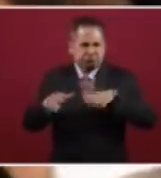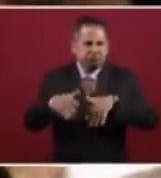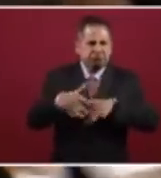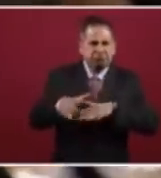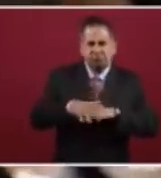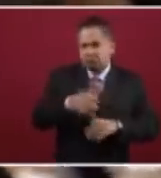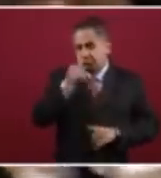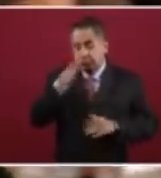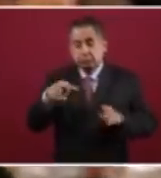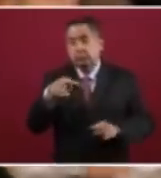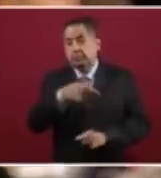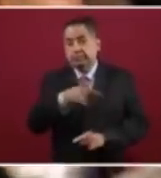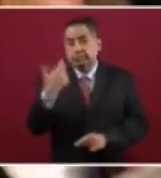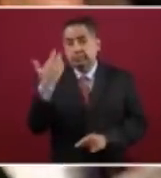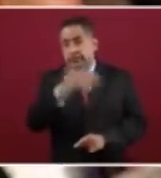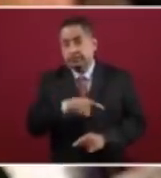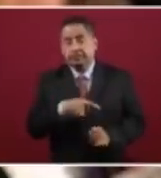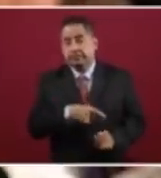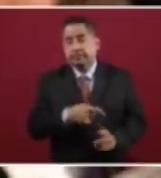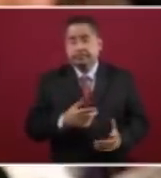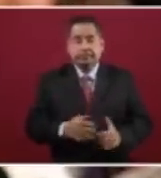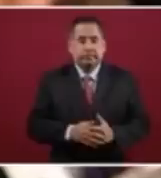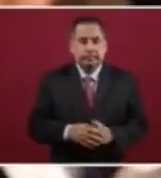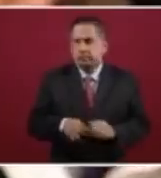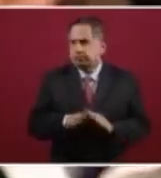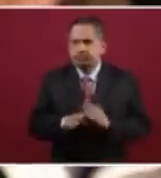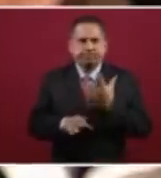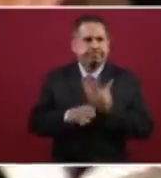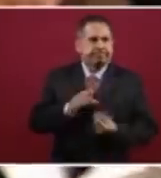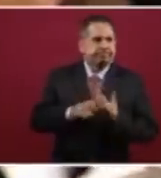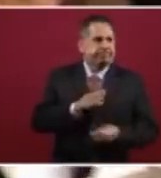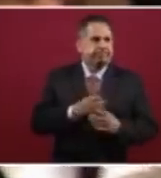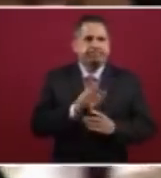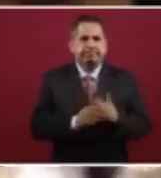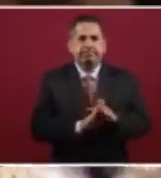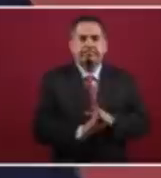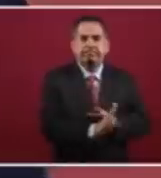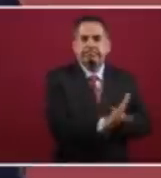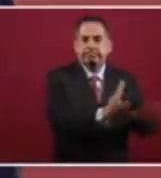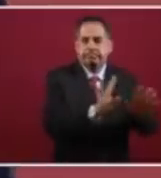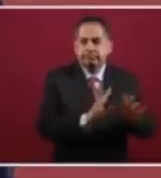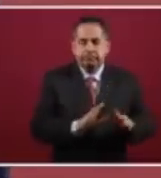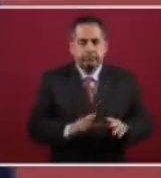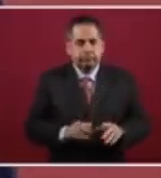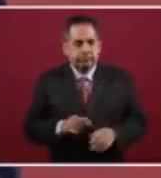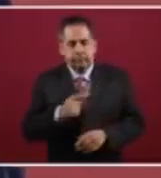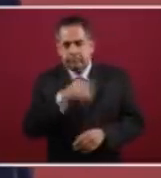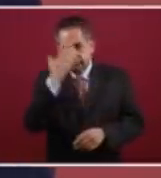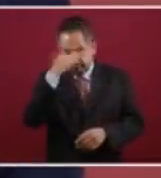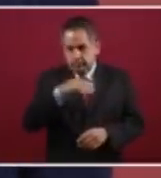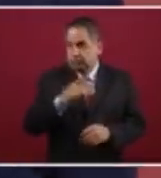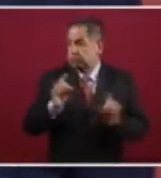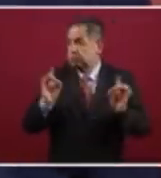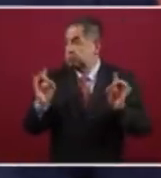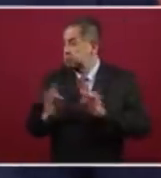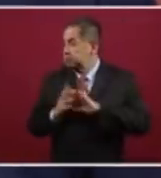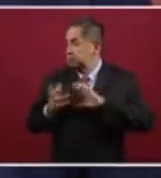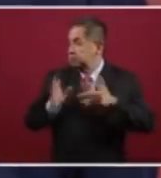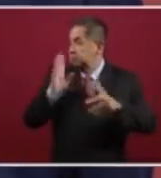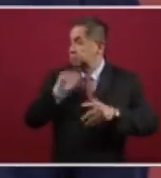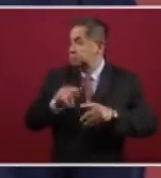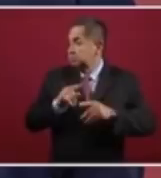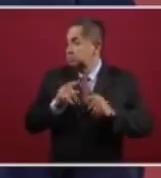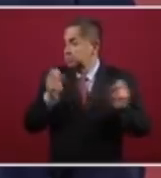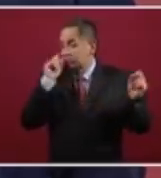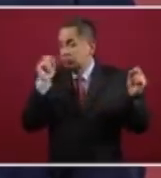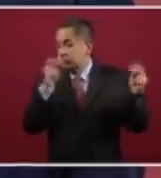de escape e incluso puntos de reunión donde van a festejar si todo sale conforme a lo planeado. En